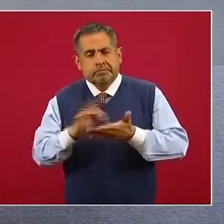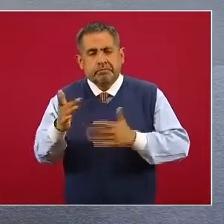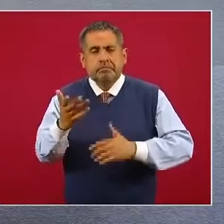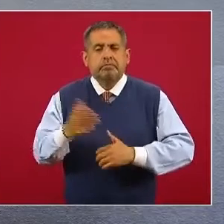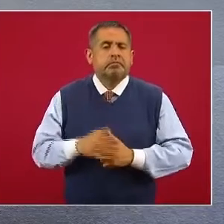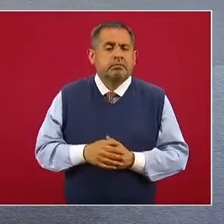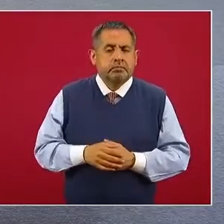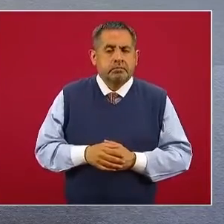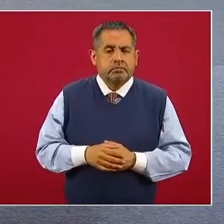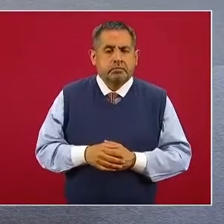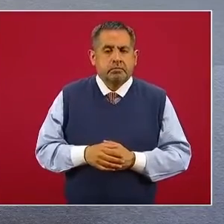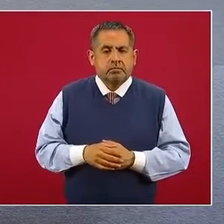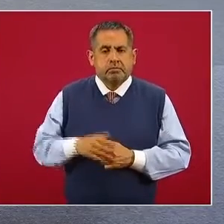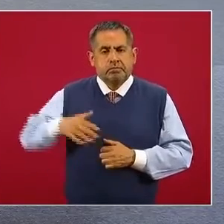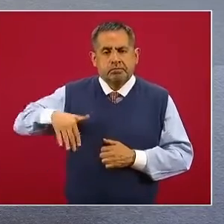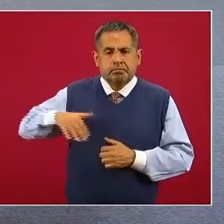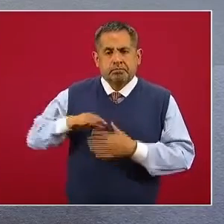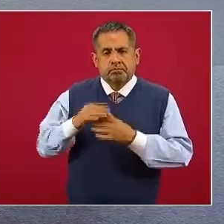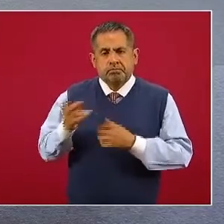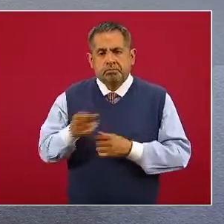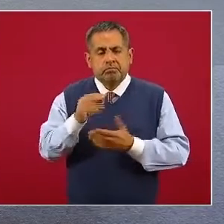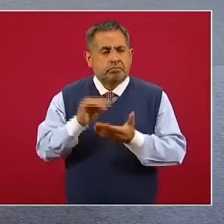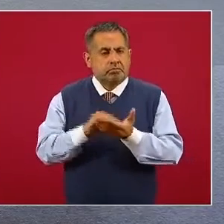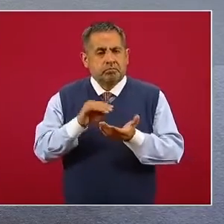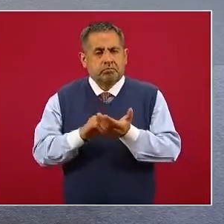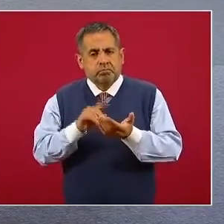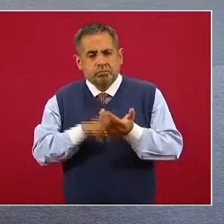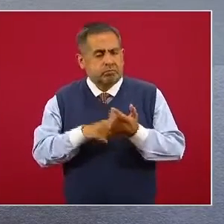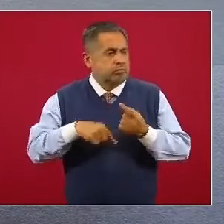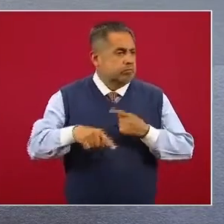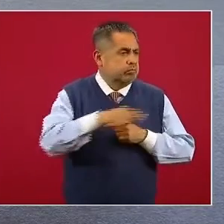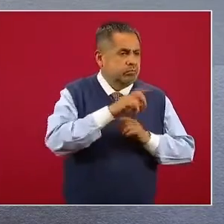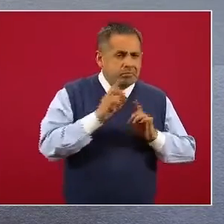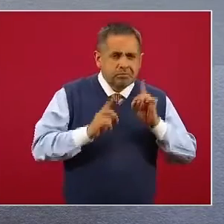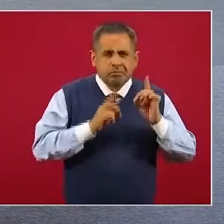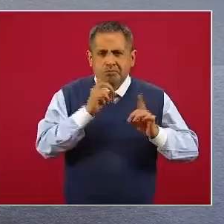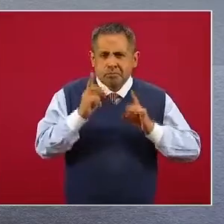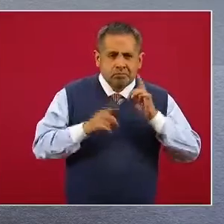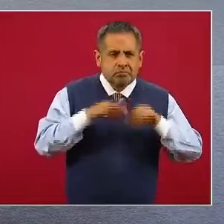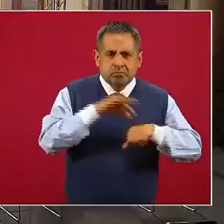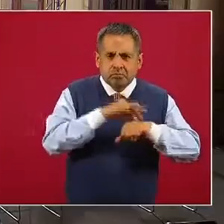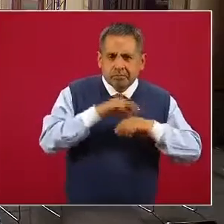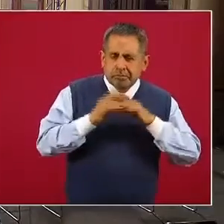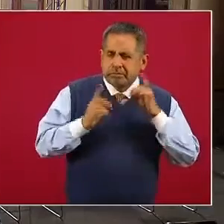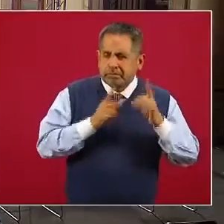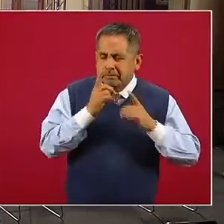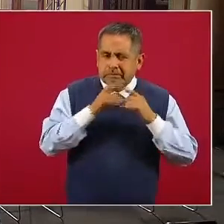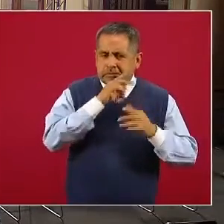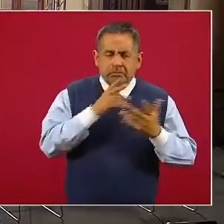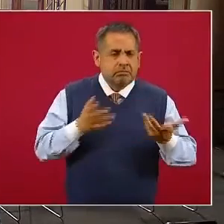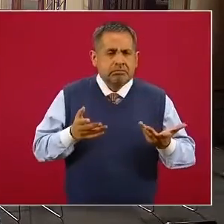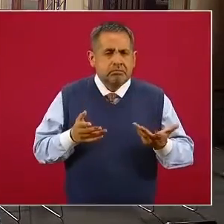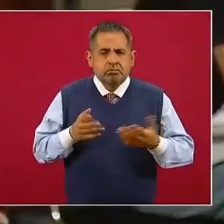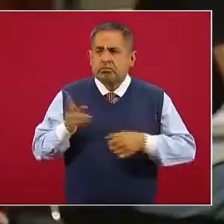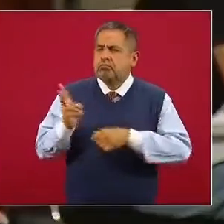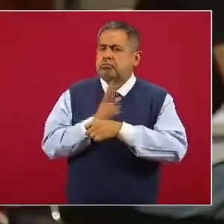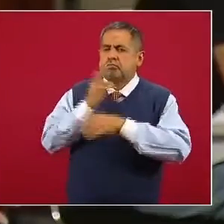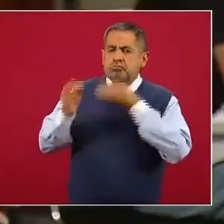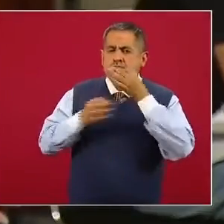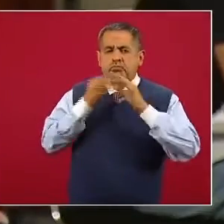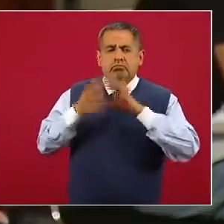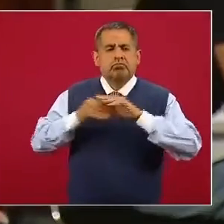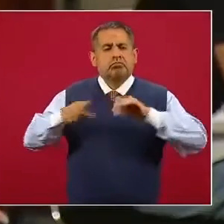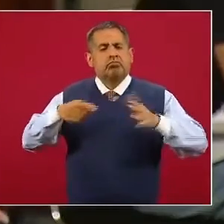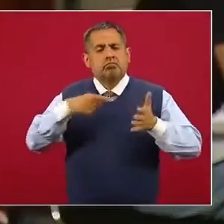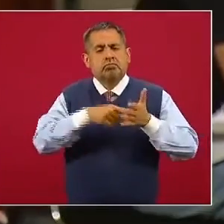Reiterando lo que ya le había preguntado, pues todavía hay mucha inquietud por parte de los médicos en redes sociales. La convocatoria